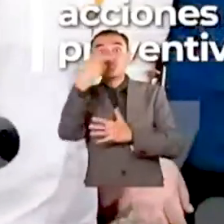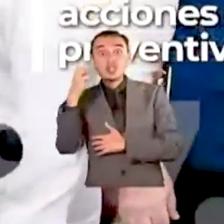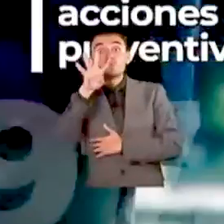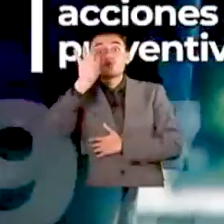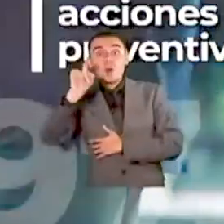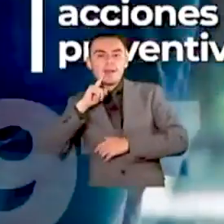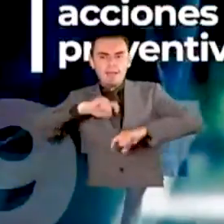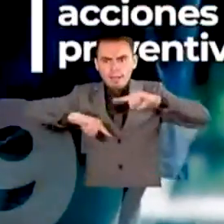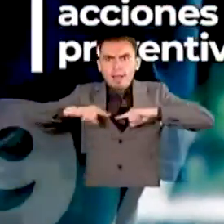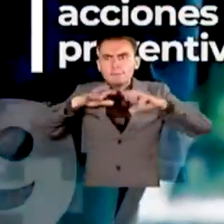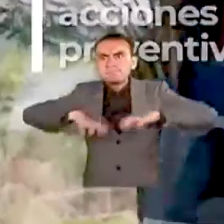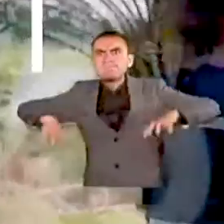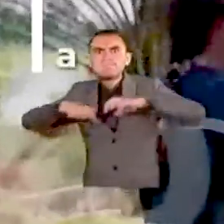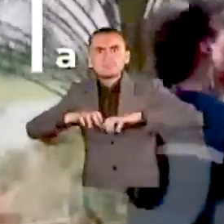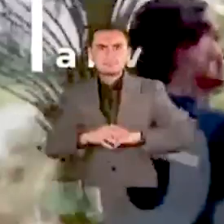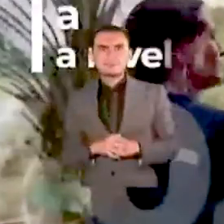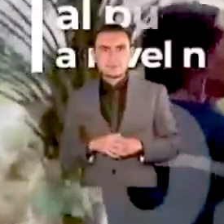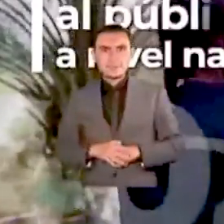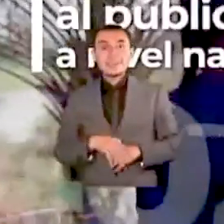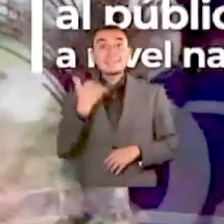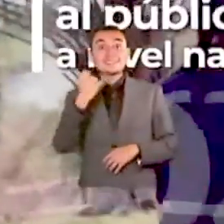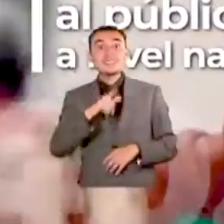97.240 acciones preventivas y dio